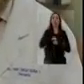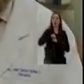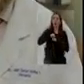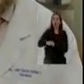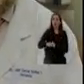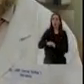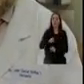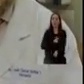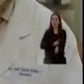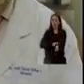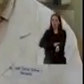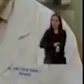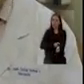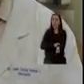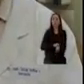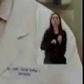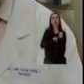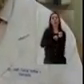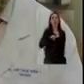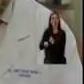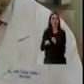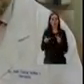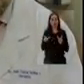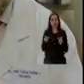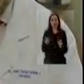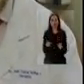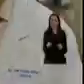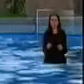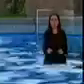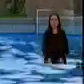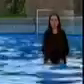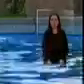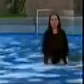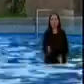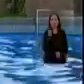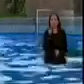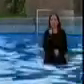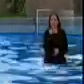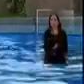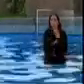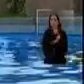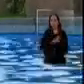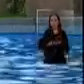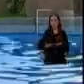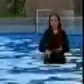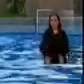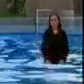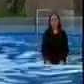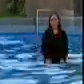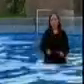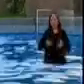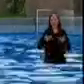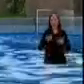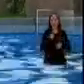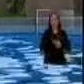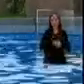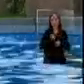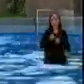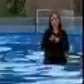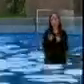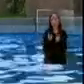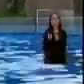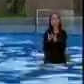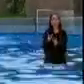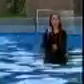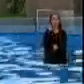Es antidiabético, es anticanceroso y es gratuito. Ha llegado la hora de un nuevo